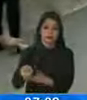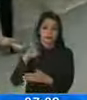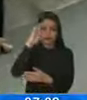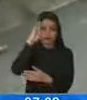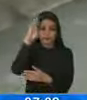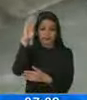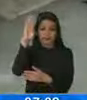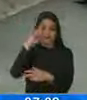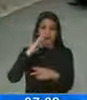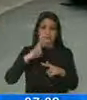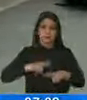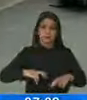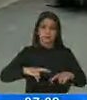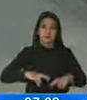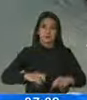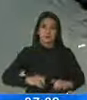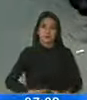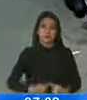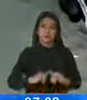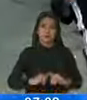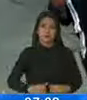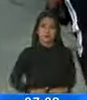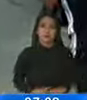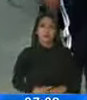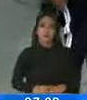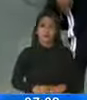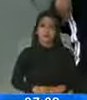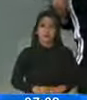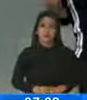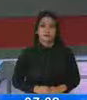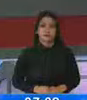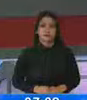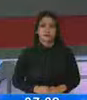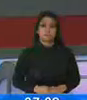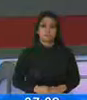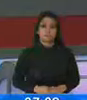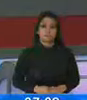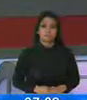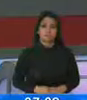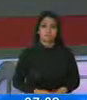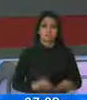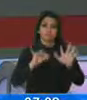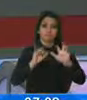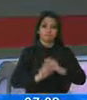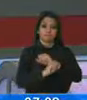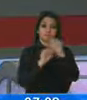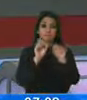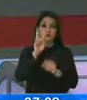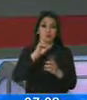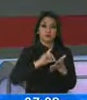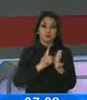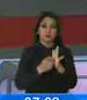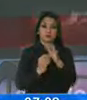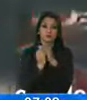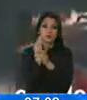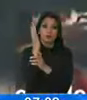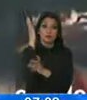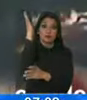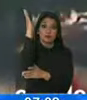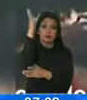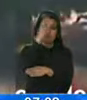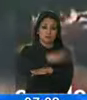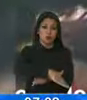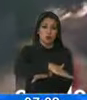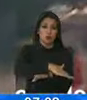mientras duren las investigaciones. En Quito informó Adriana Rojas. Son las 7 y 2 en la mañana, un árbol cayó sobre una unidad de